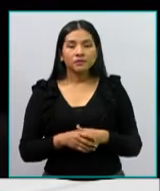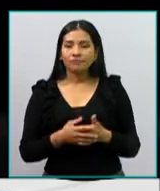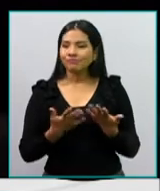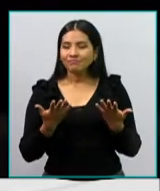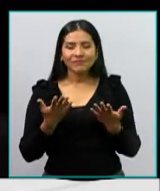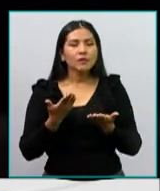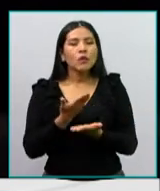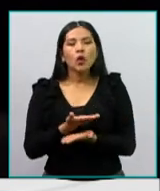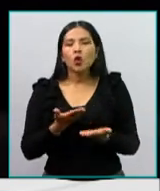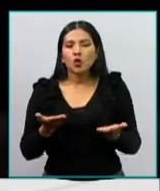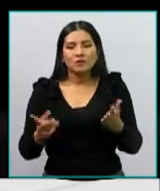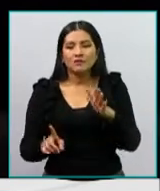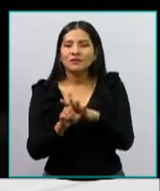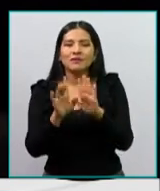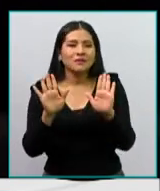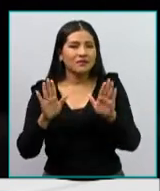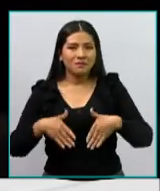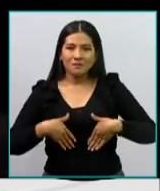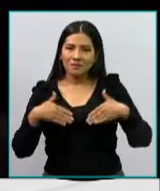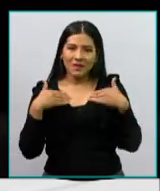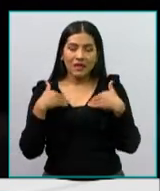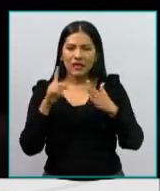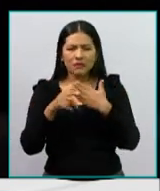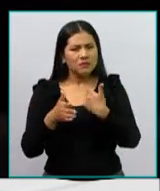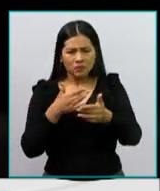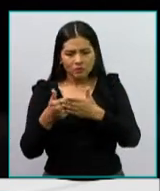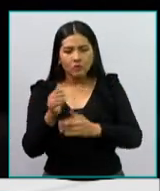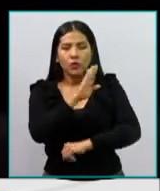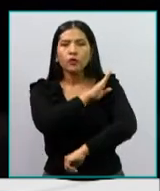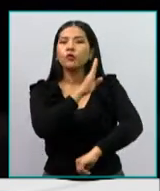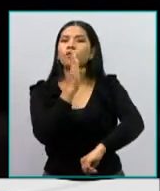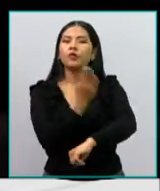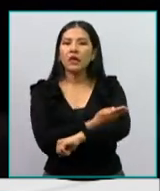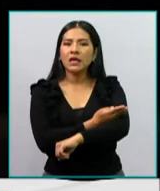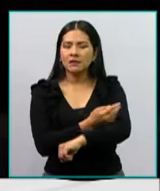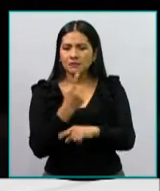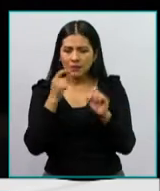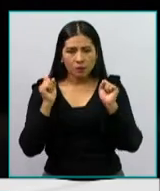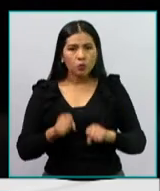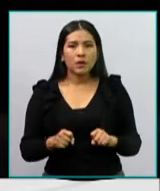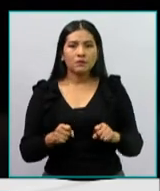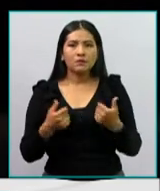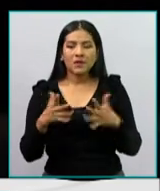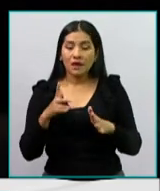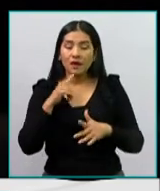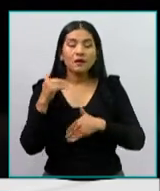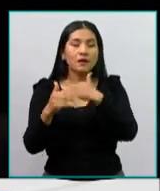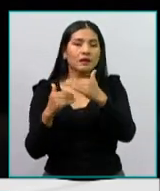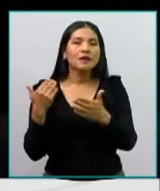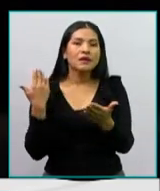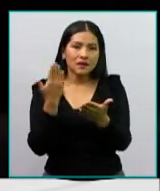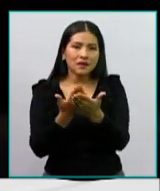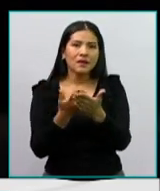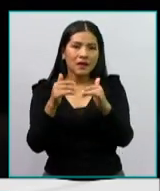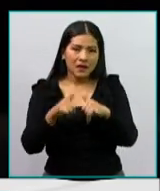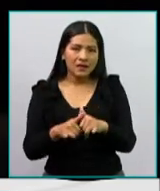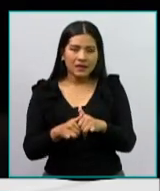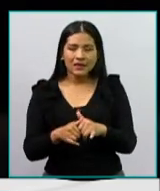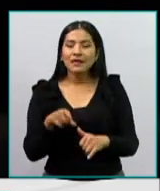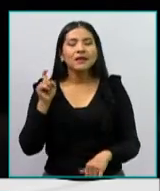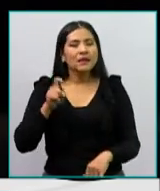son cosas que pasan, ¿no? Y que uno tiene la fuerza y dice, uy, ya estamos aquí y tienes que